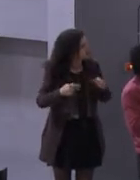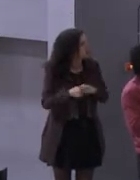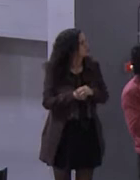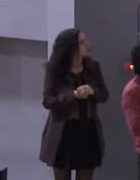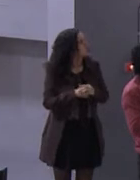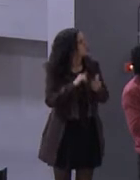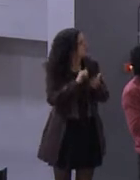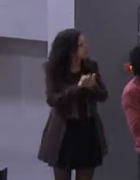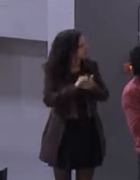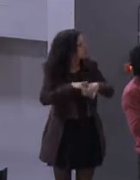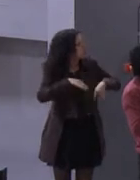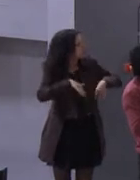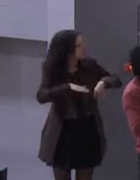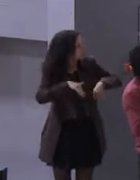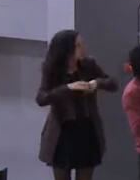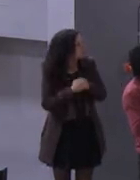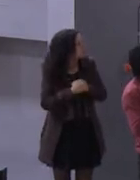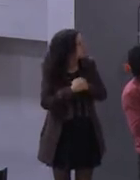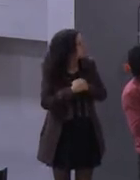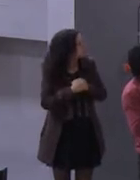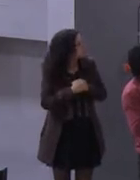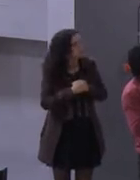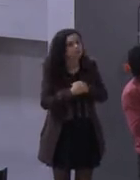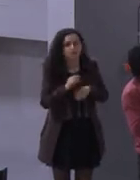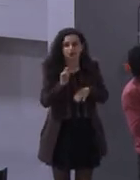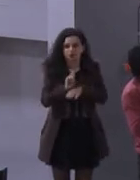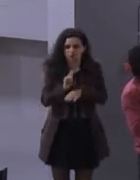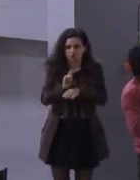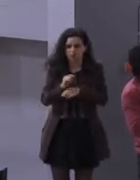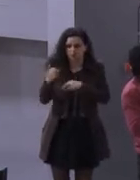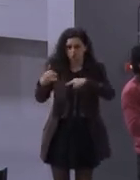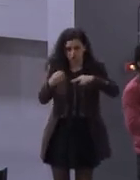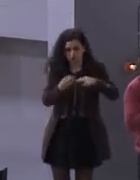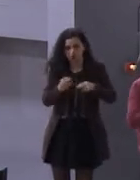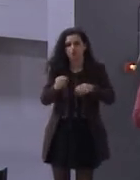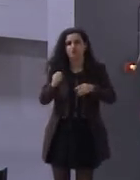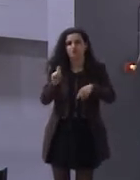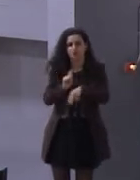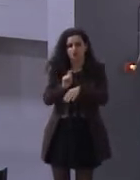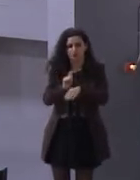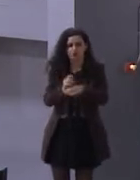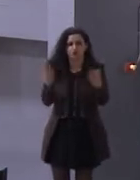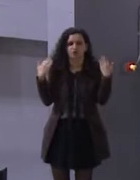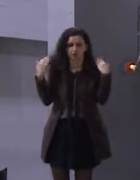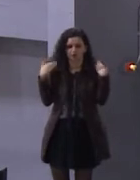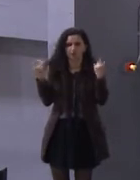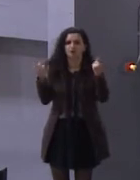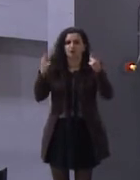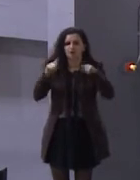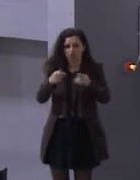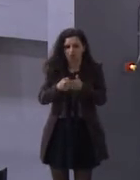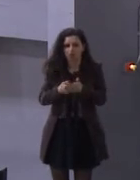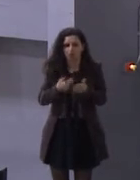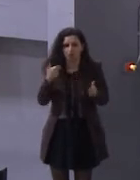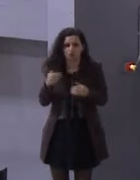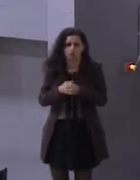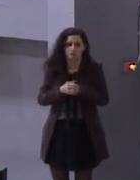misma tendencia, Facultad de Educación, Facultad de Arte y Facultad de Educación Física, también hubo las